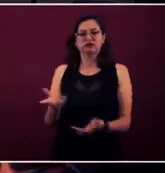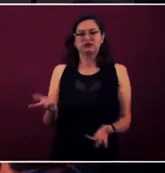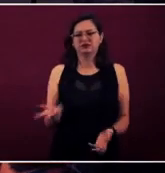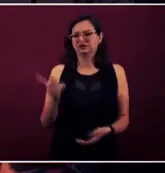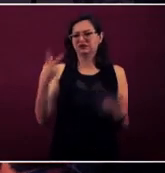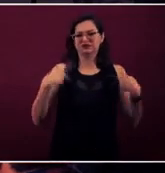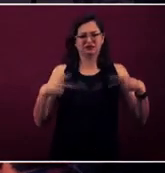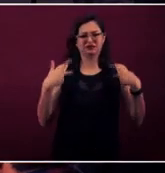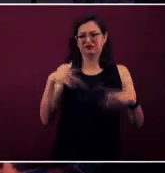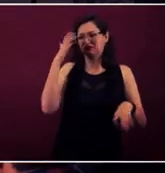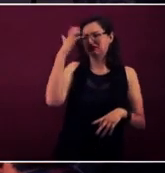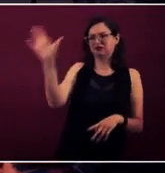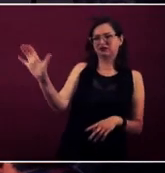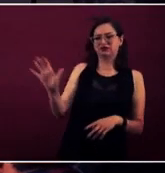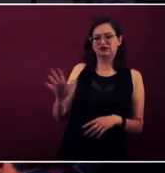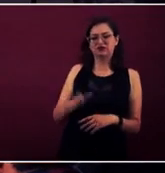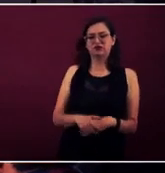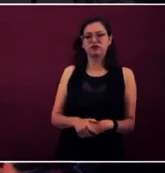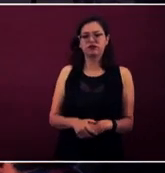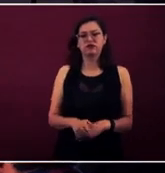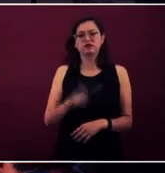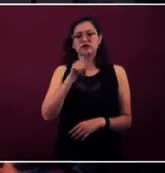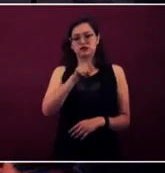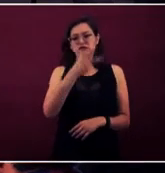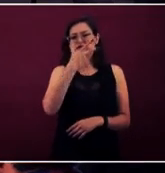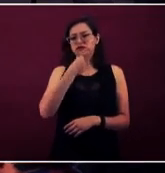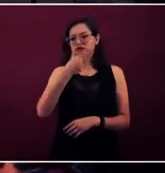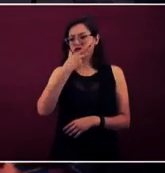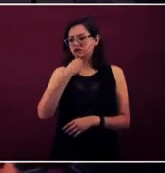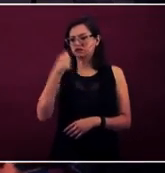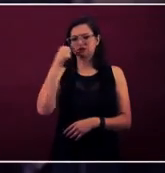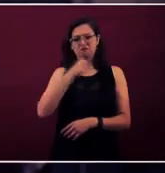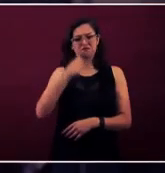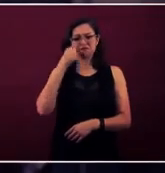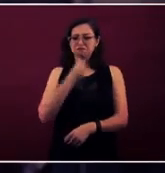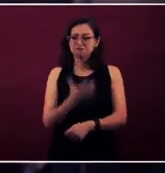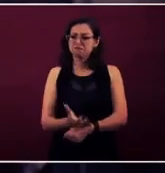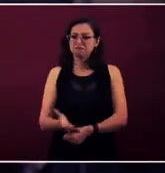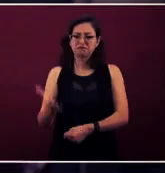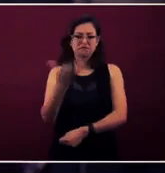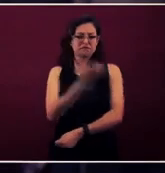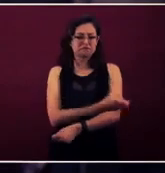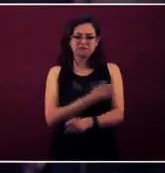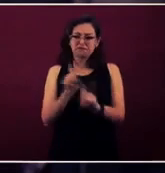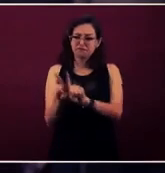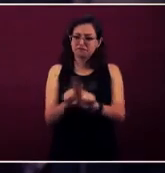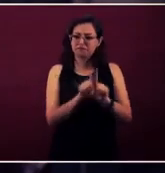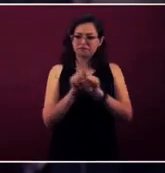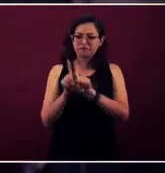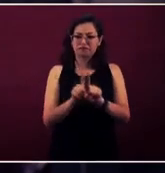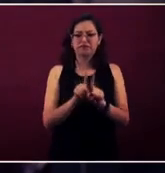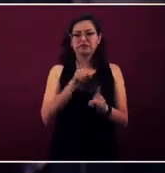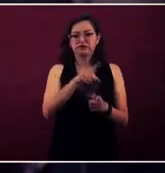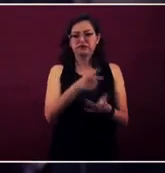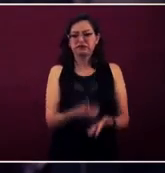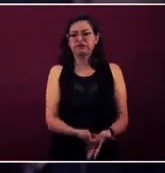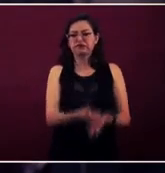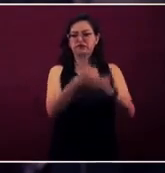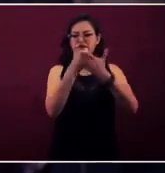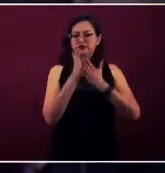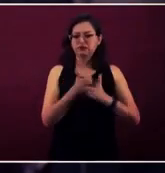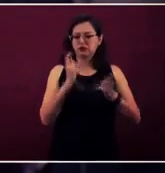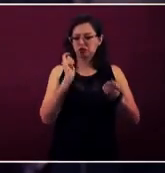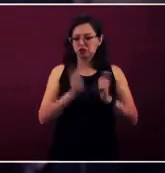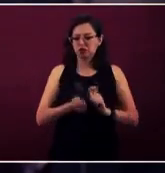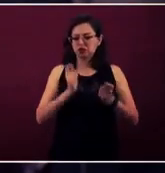conoce. Ese hombre fue nuestro acompañante en todos los recorridos, fue nuestro traductor